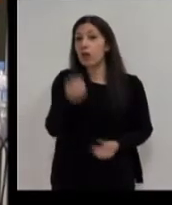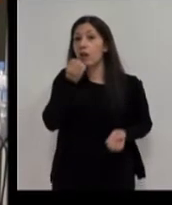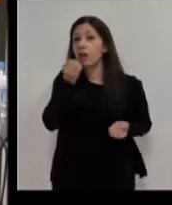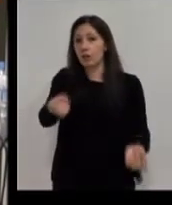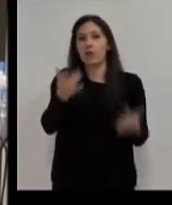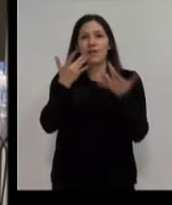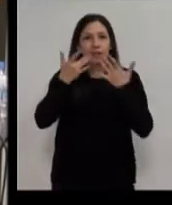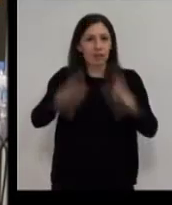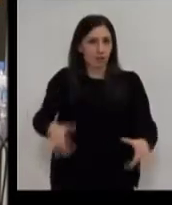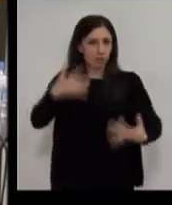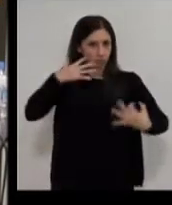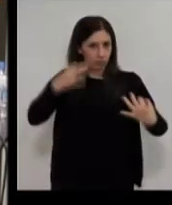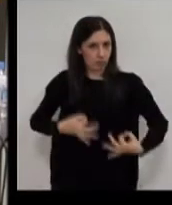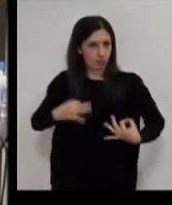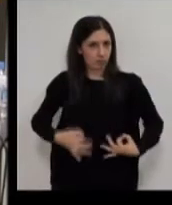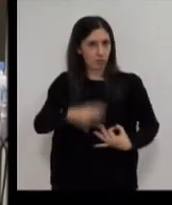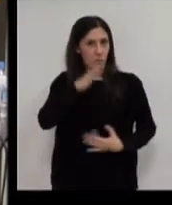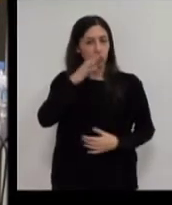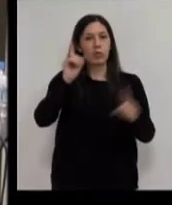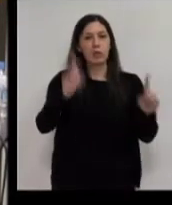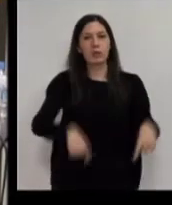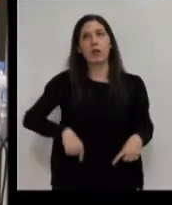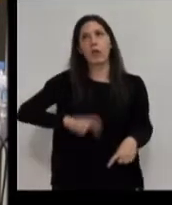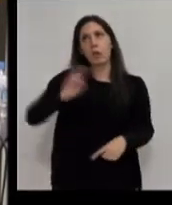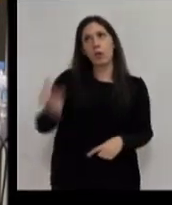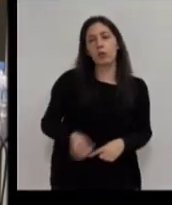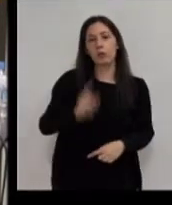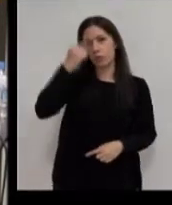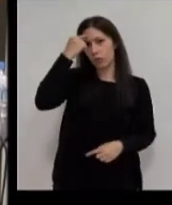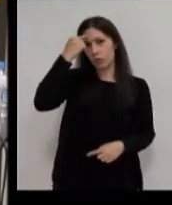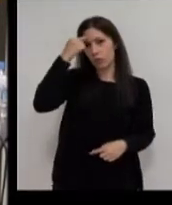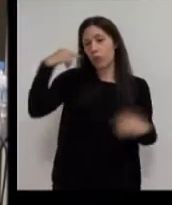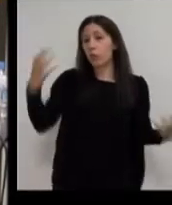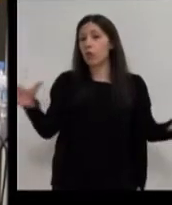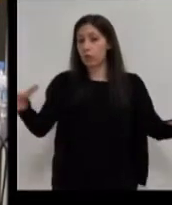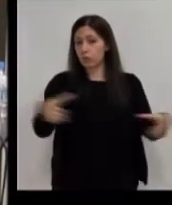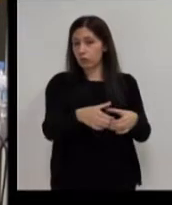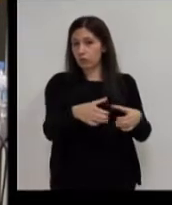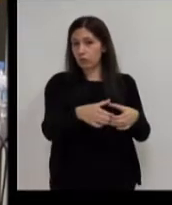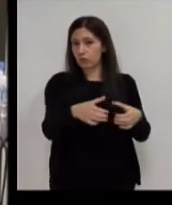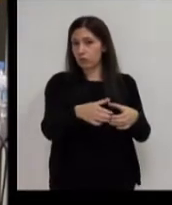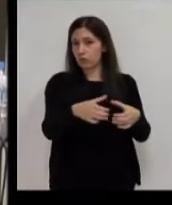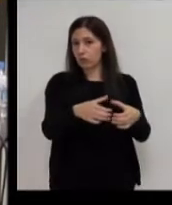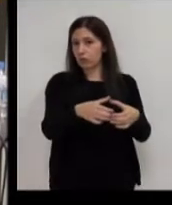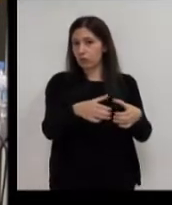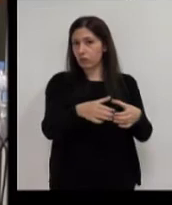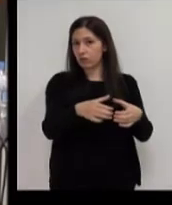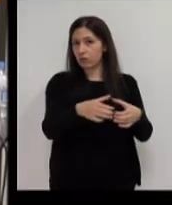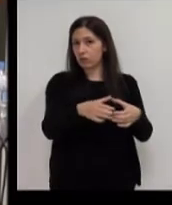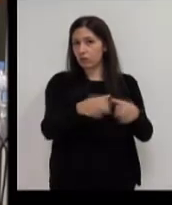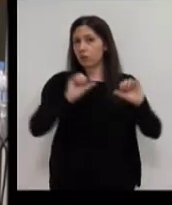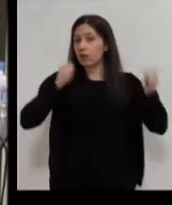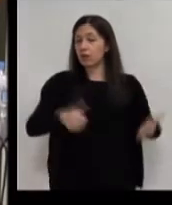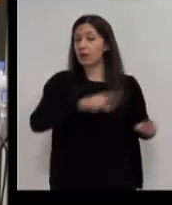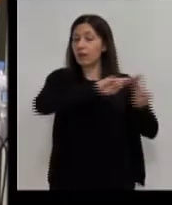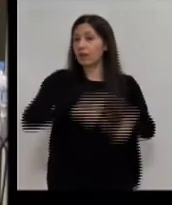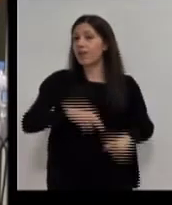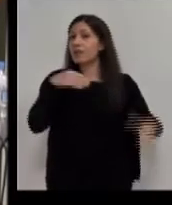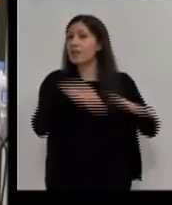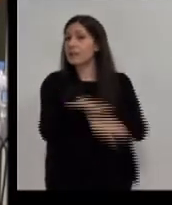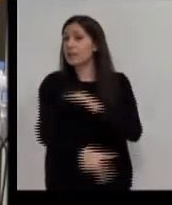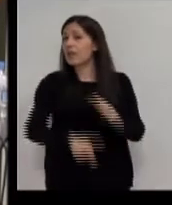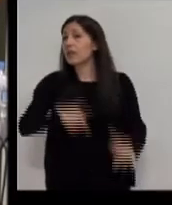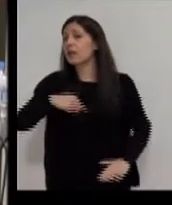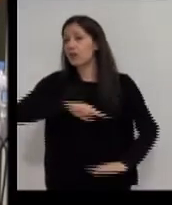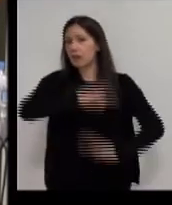esto nosotros ofrecemos información objetiva y veraz, porque también partimos de otra idea. Nosotros tenemos un colectivo al que inicialmente, aunque